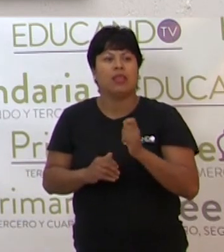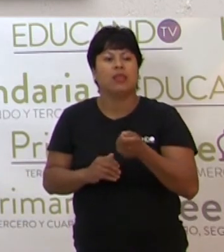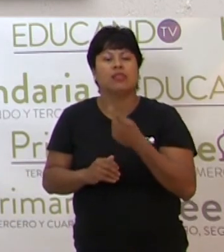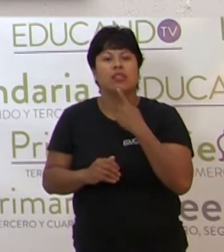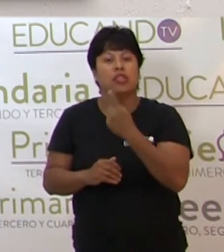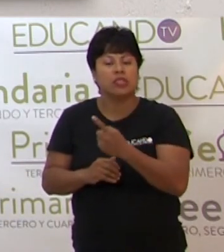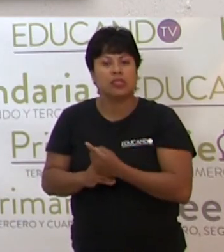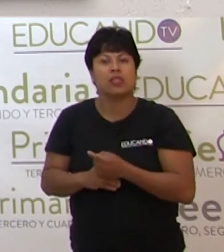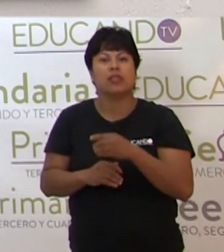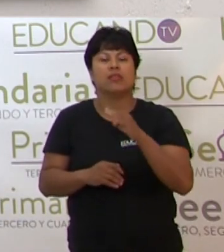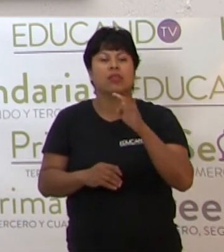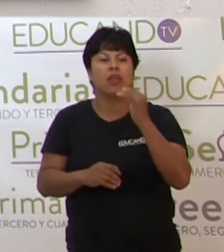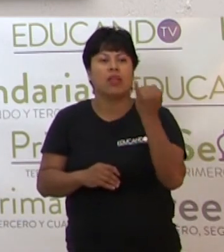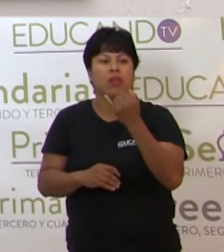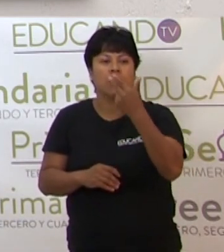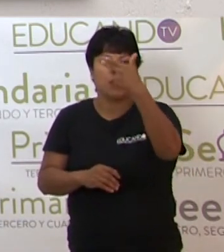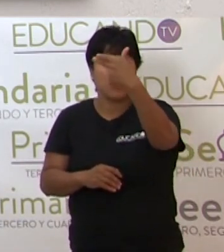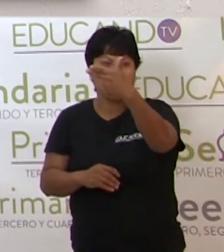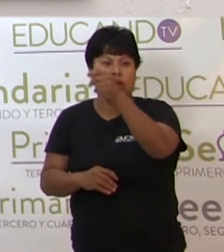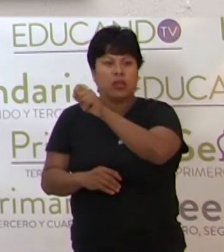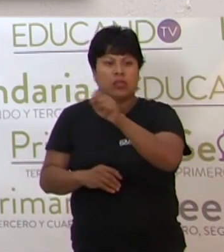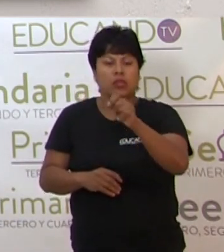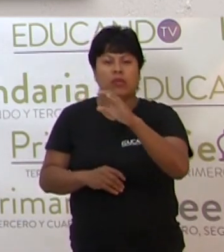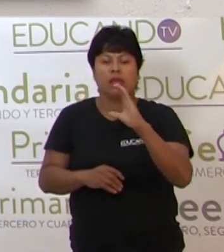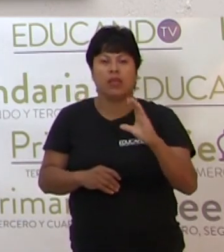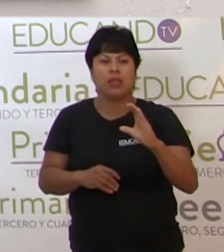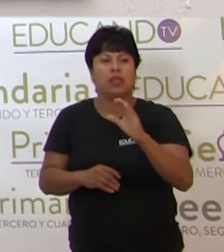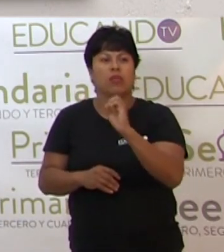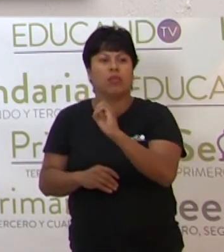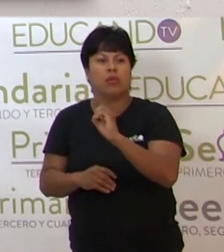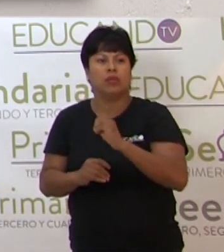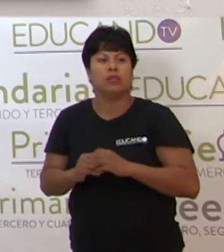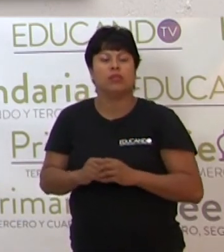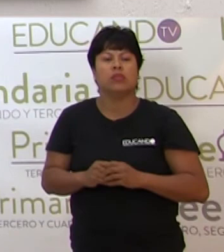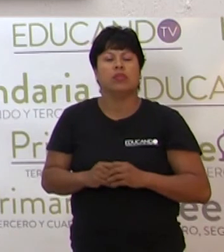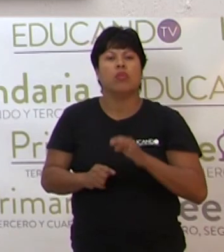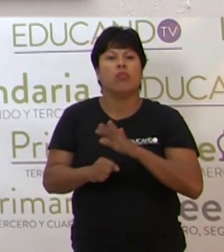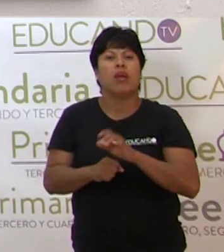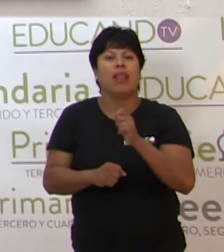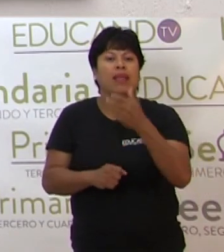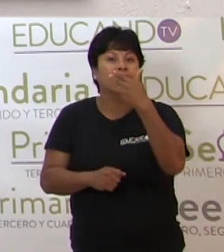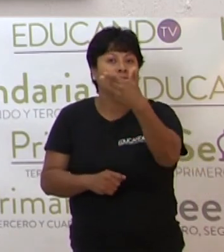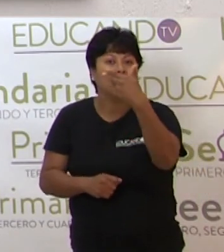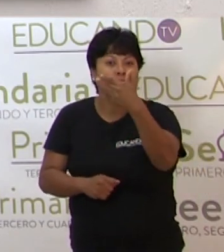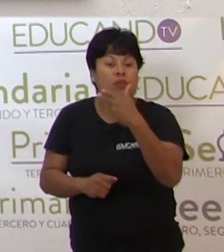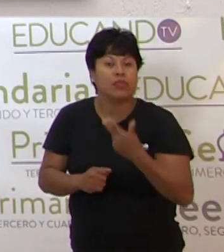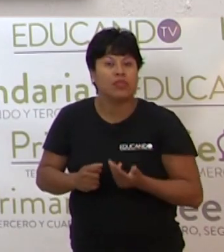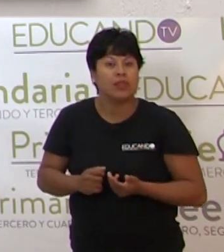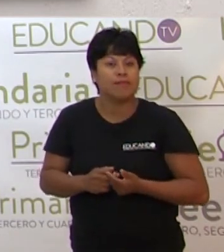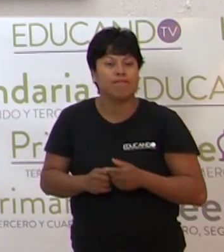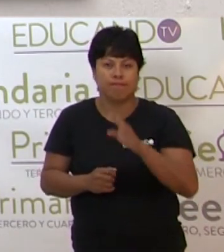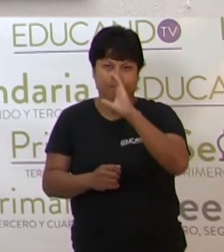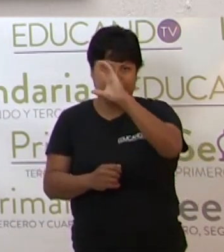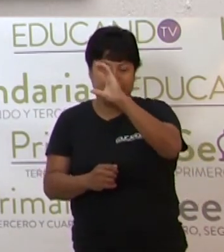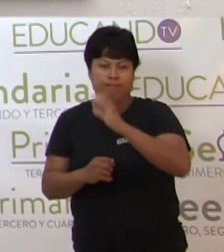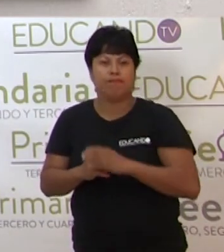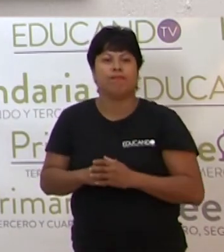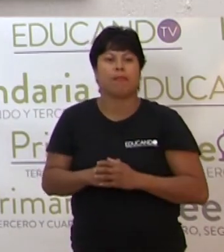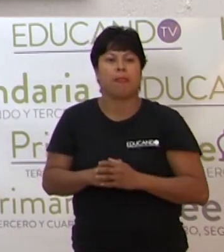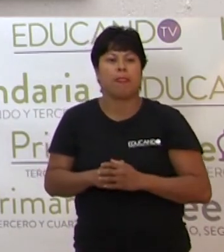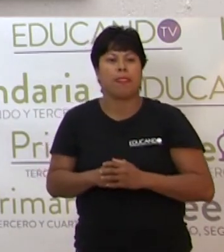nos dice que es hipotenusa sobre cateto opuesto. ¿Cuál es la hipotenusa? La C.